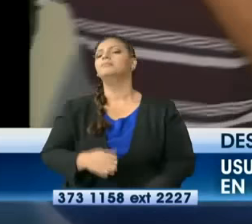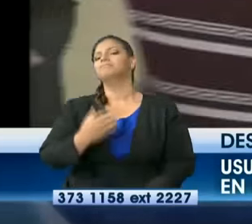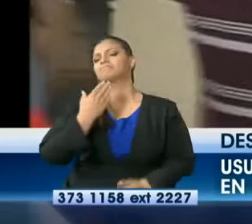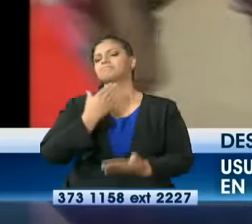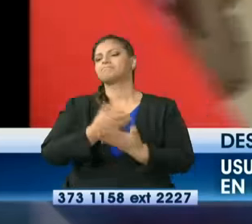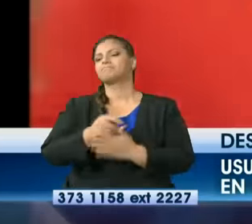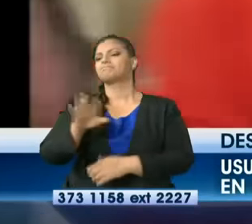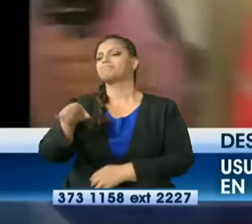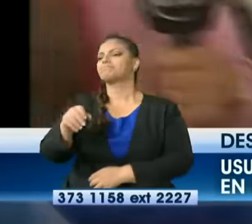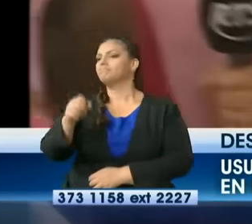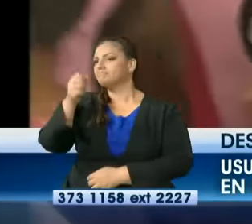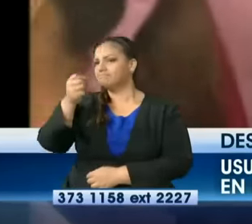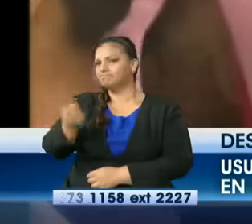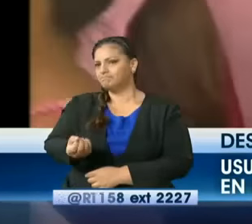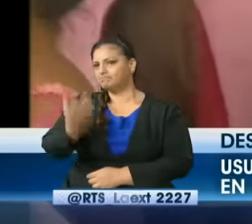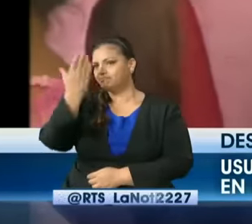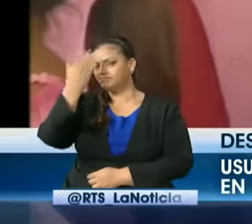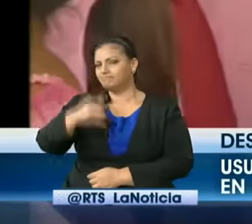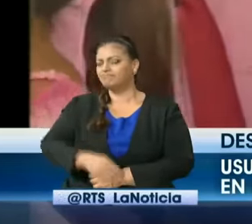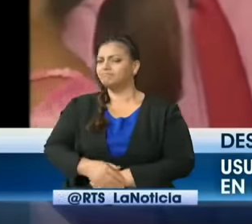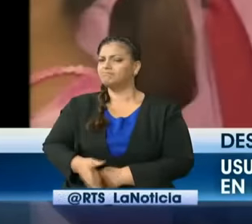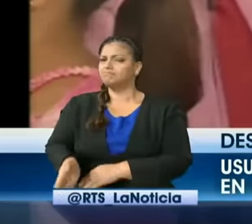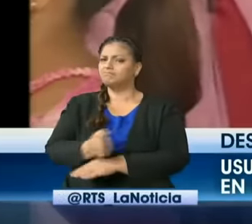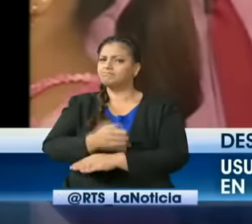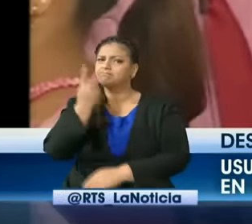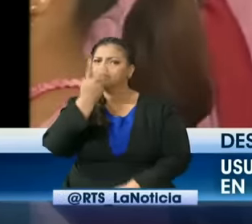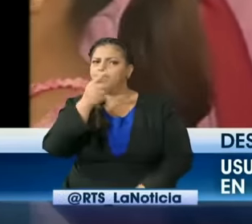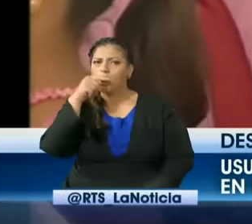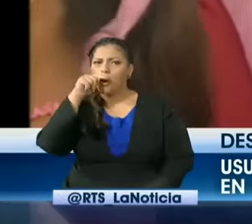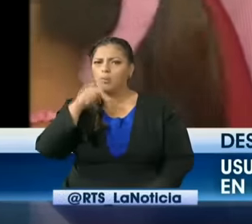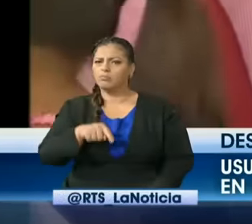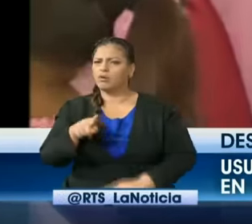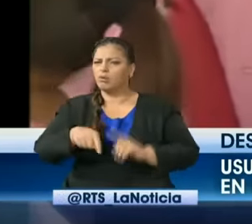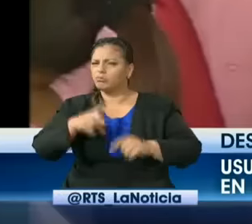usted observaría aquello, ¿qué haría, por ejemplo?